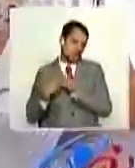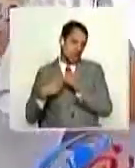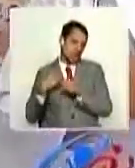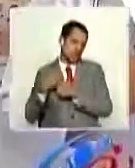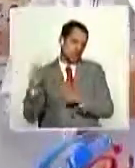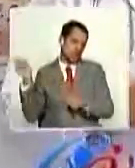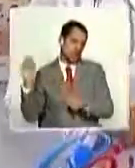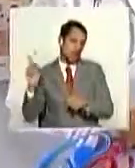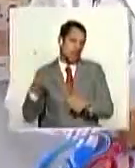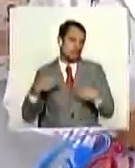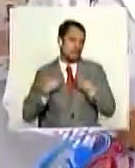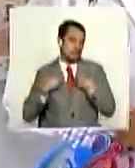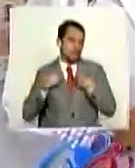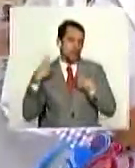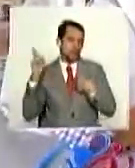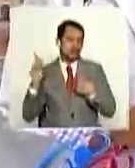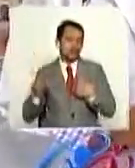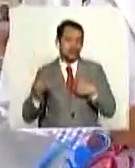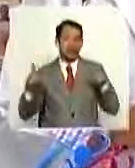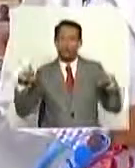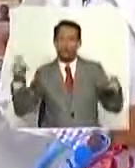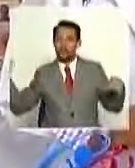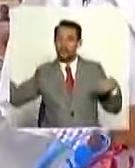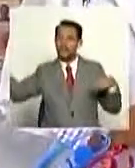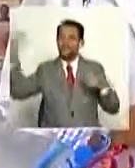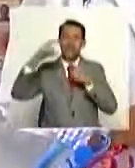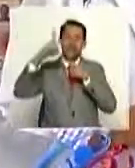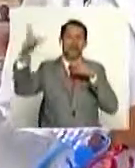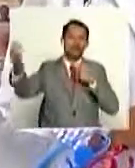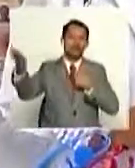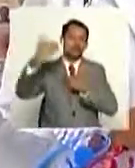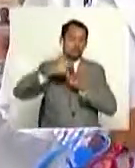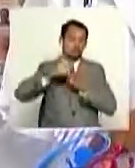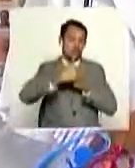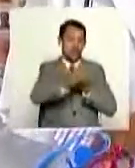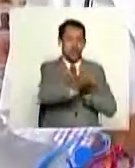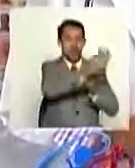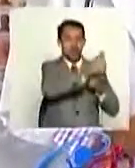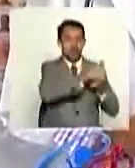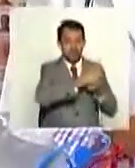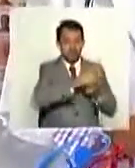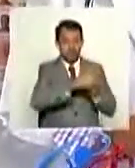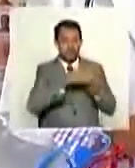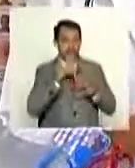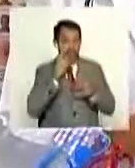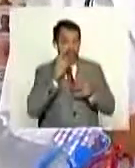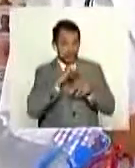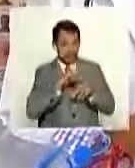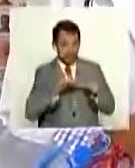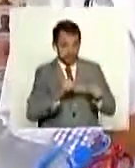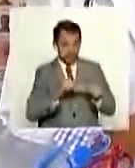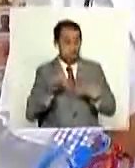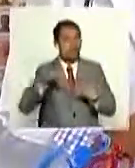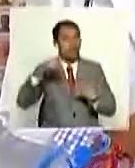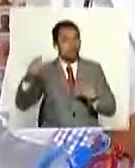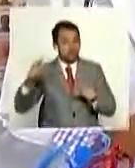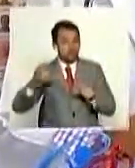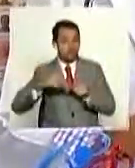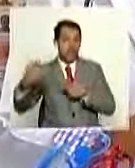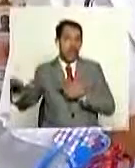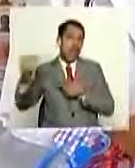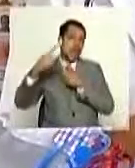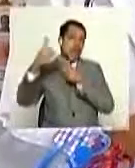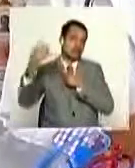no se alcanzan a imaginar la cantidad de pacientes que vienen de fuera de la ciudad. Y ellos se van felices porque hicimos